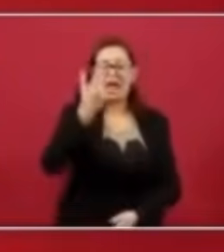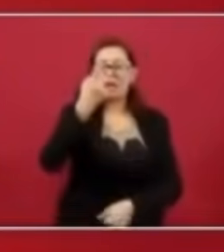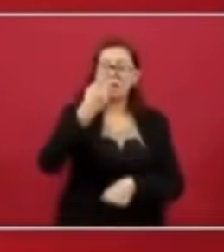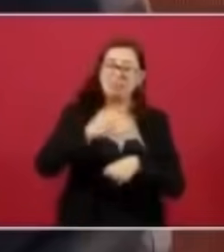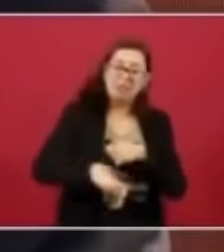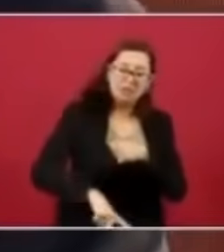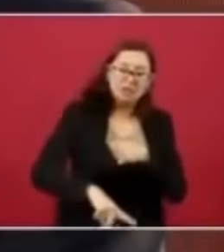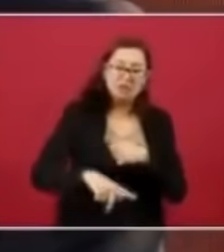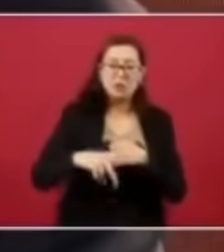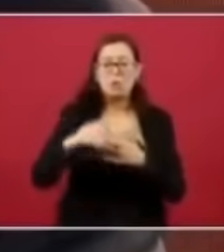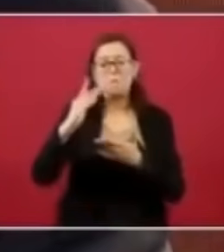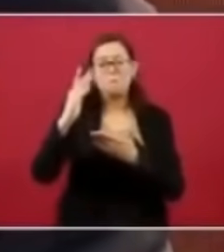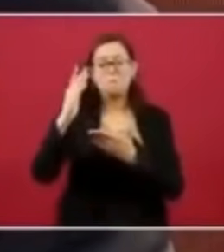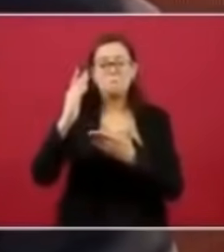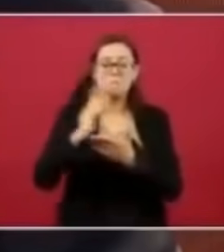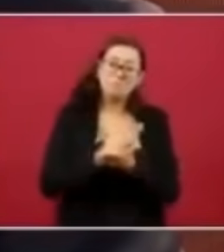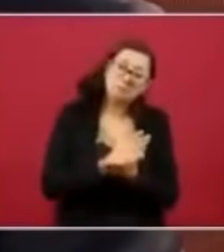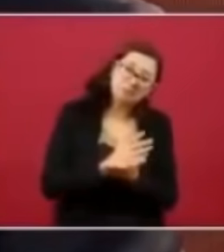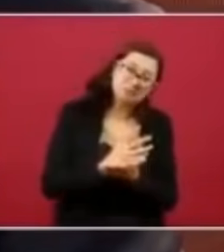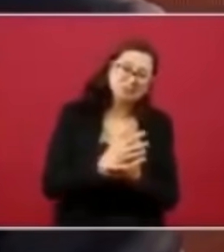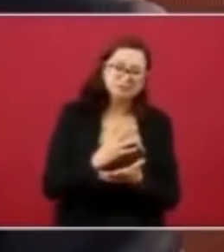dañinas,